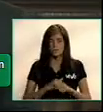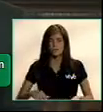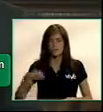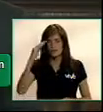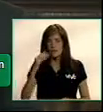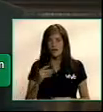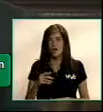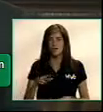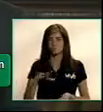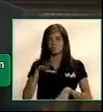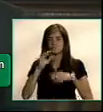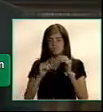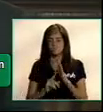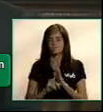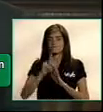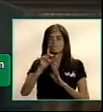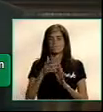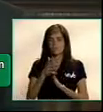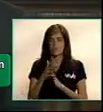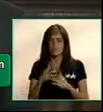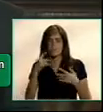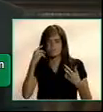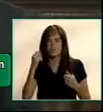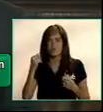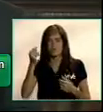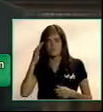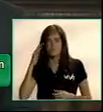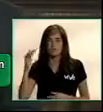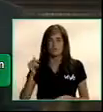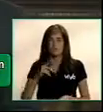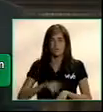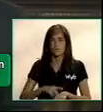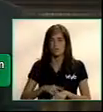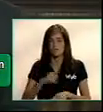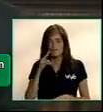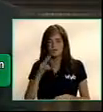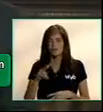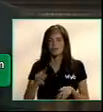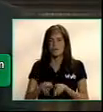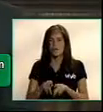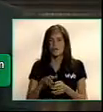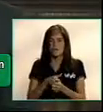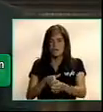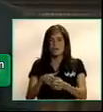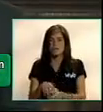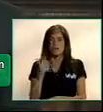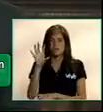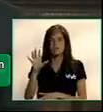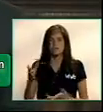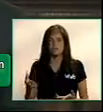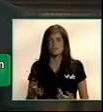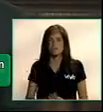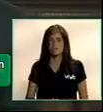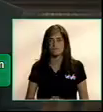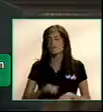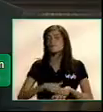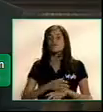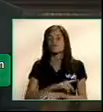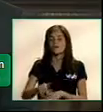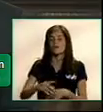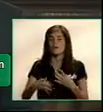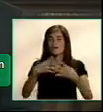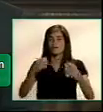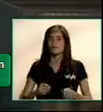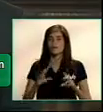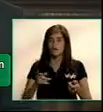forma para su carrera, con sueños, de un momento a otro verse como líder de un país. Porque lo mandaron a la cárcel, pero el pueblo